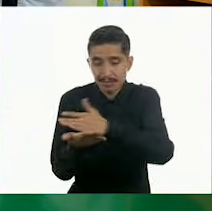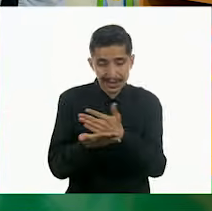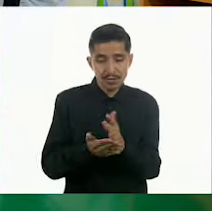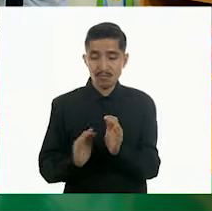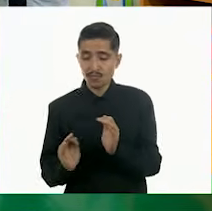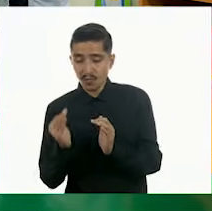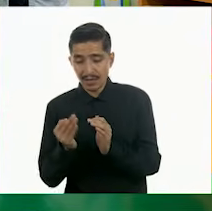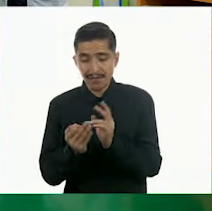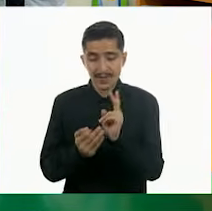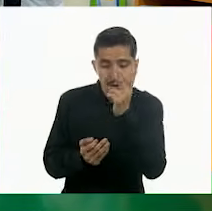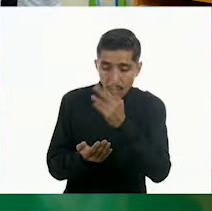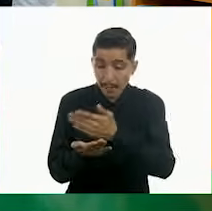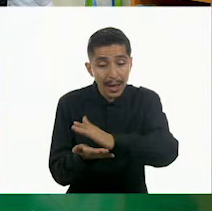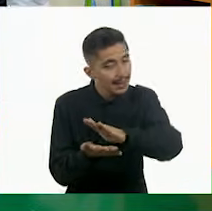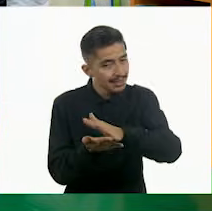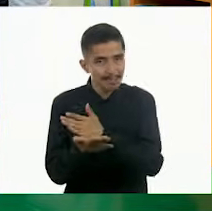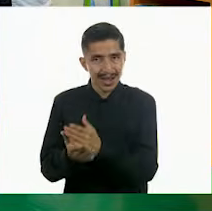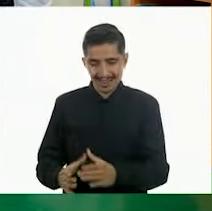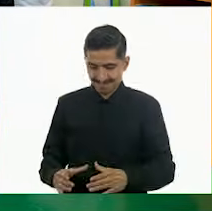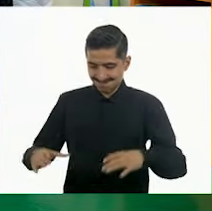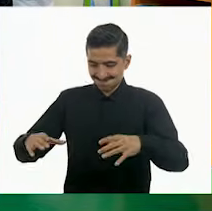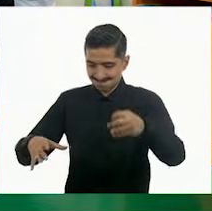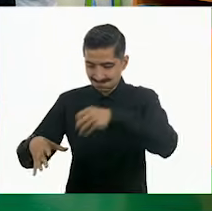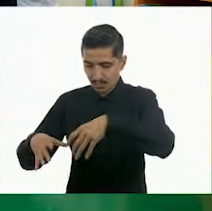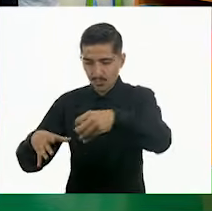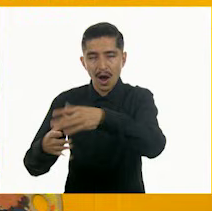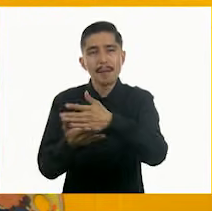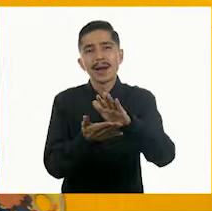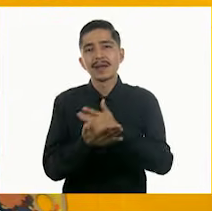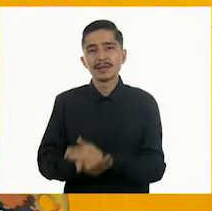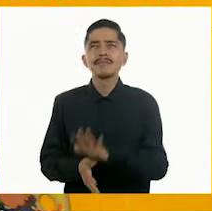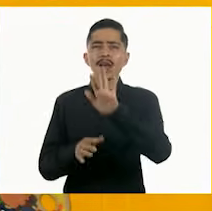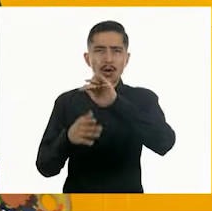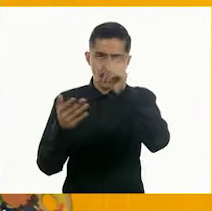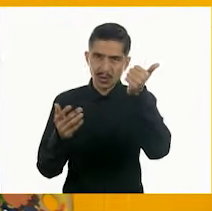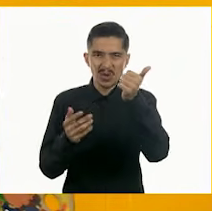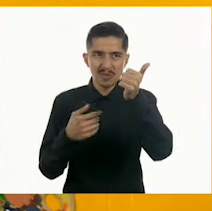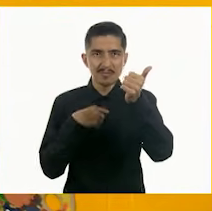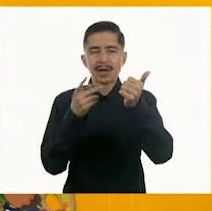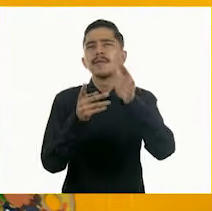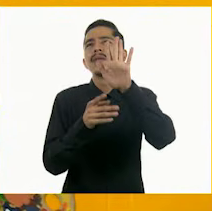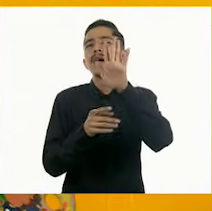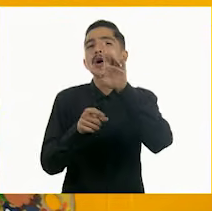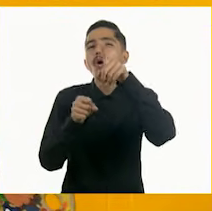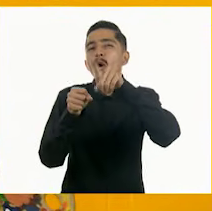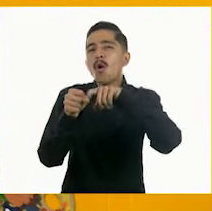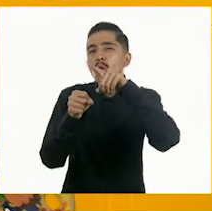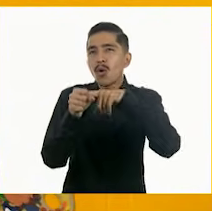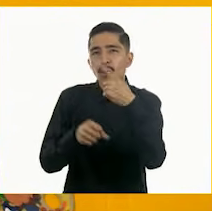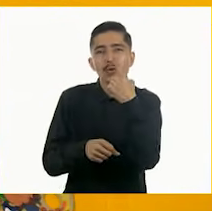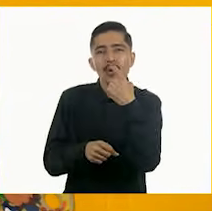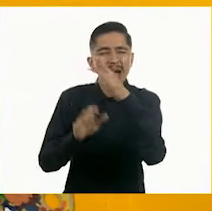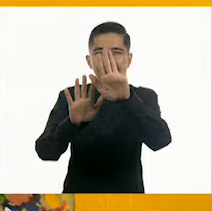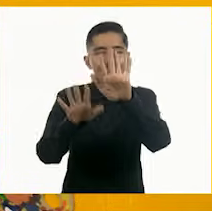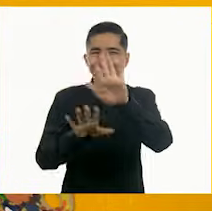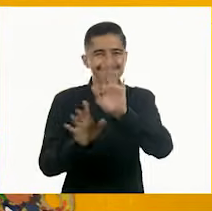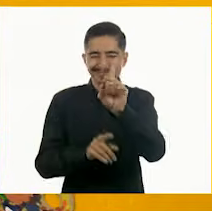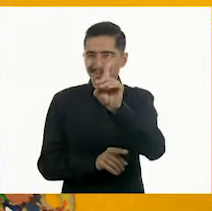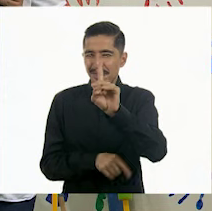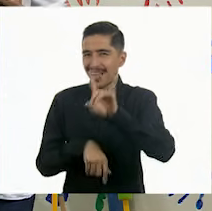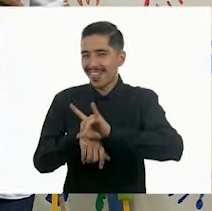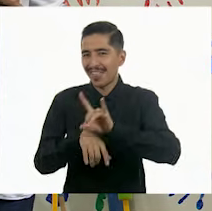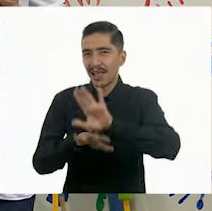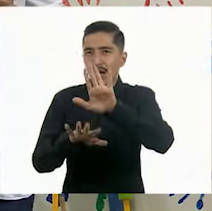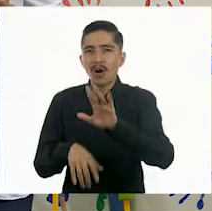¿seguimos con el juego? Venga, sí. Va. Es de color rojo. ¿Color rojo? No es cierto. No, no es de color